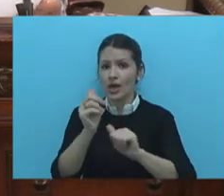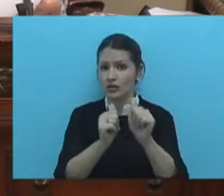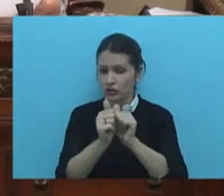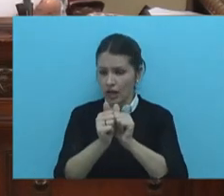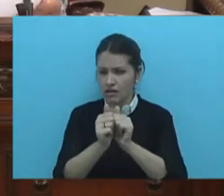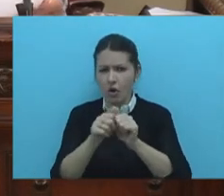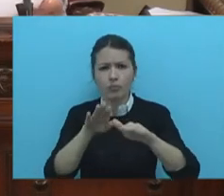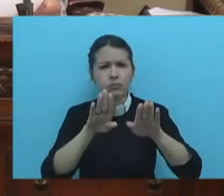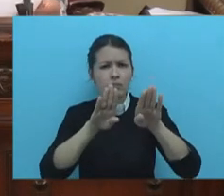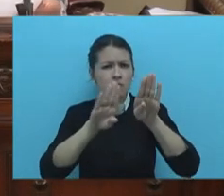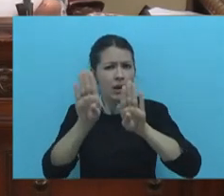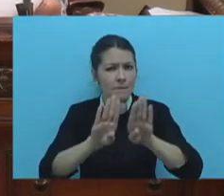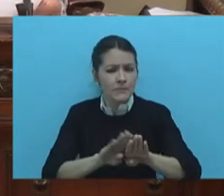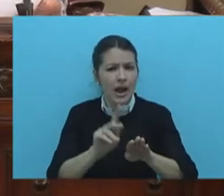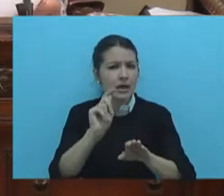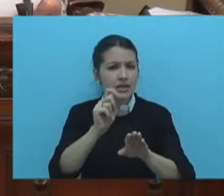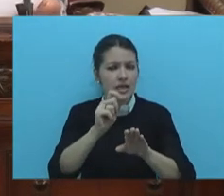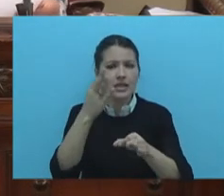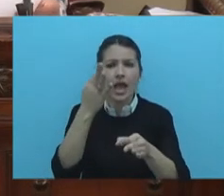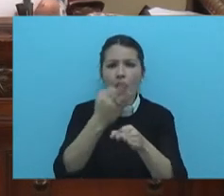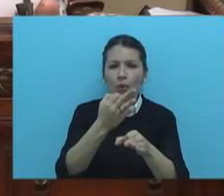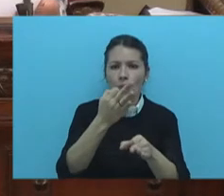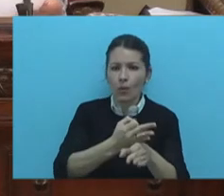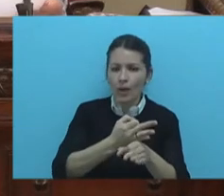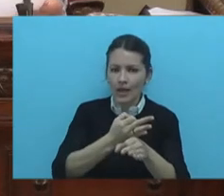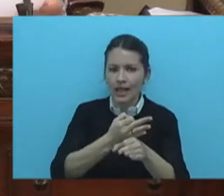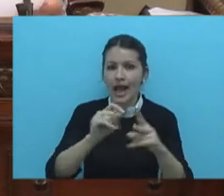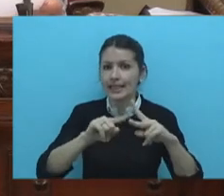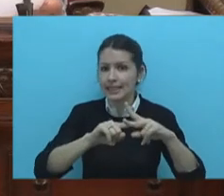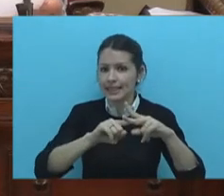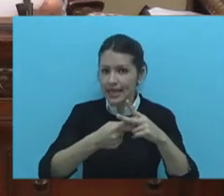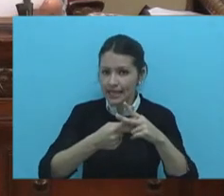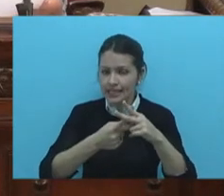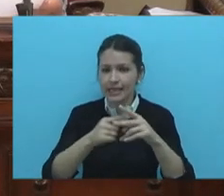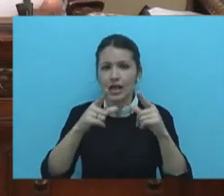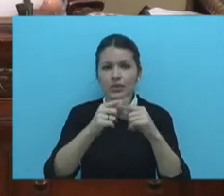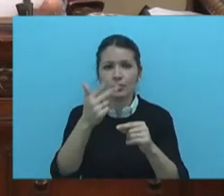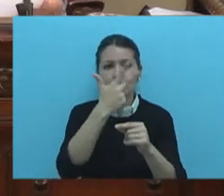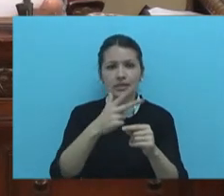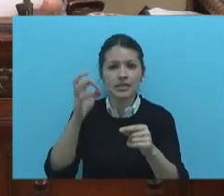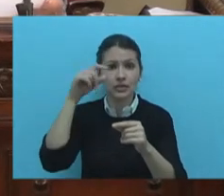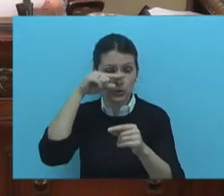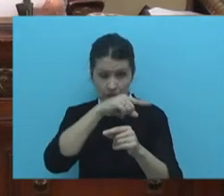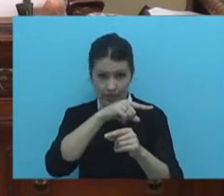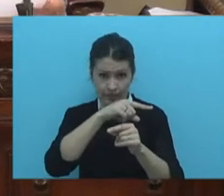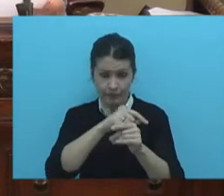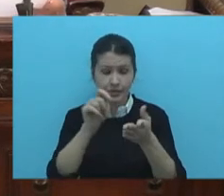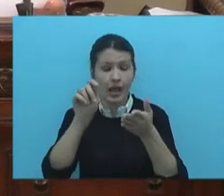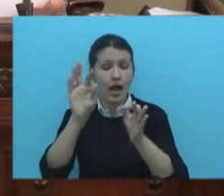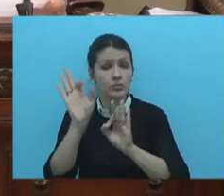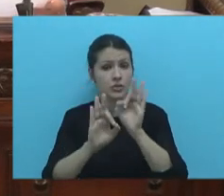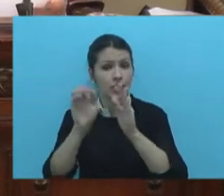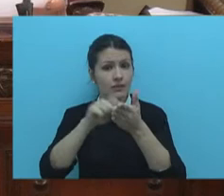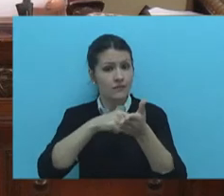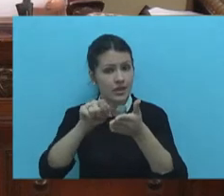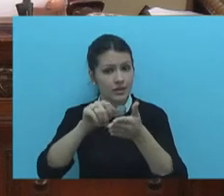Profesional Orientada número 407. Los autores del proyecto son Medrano Camila,